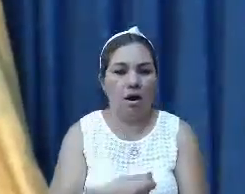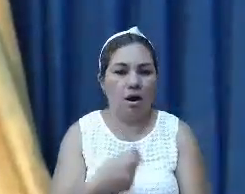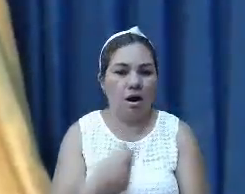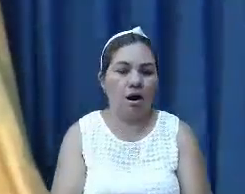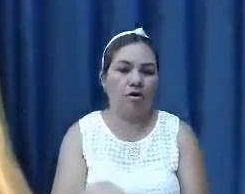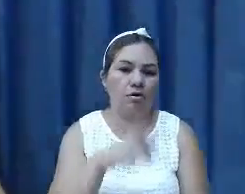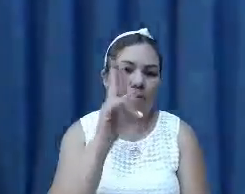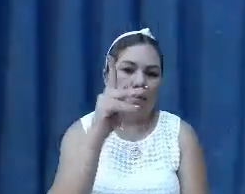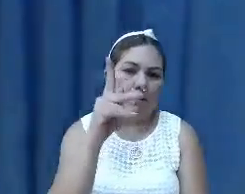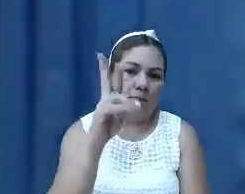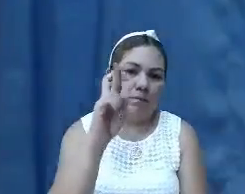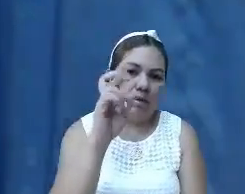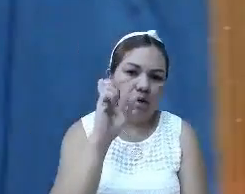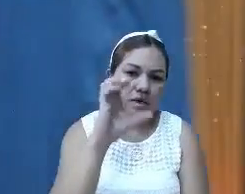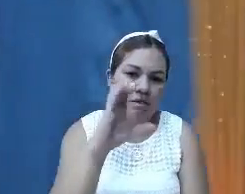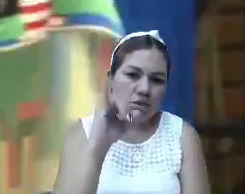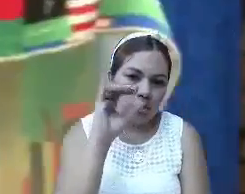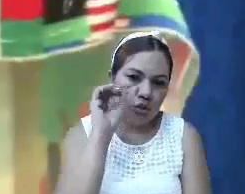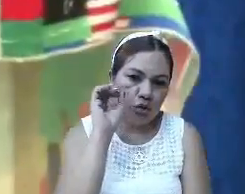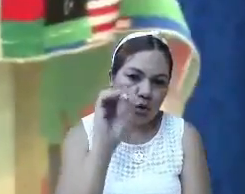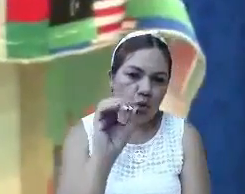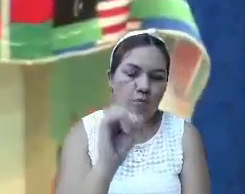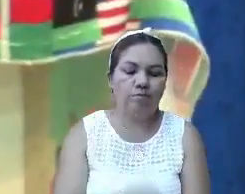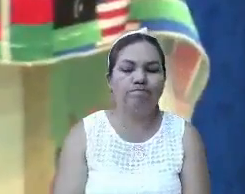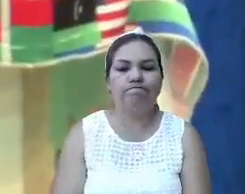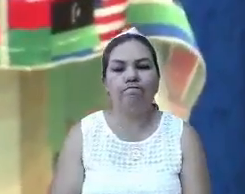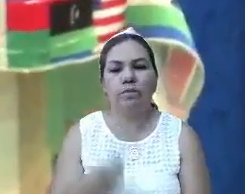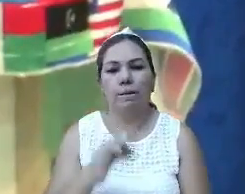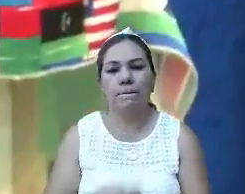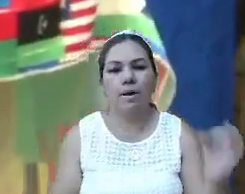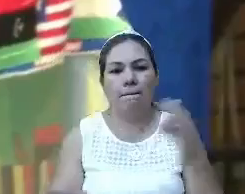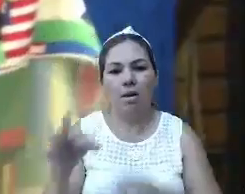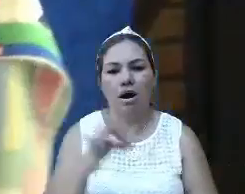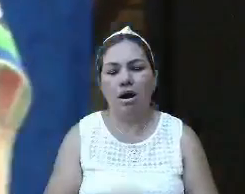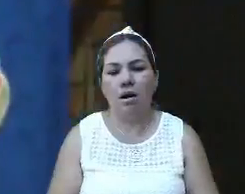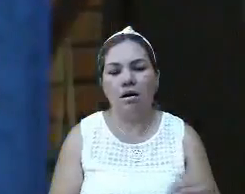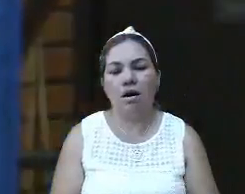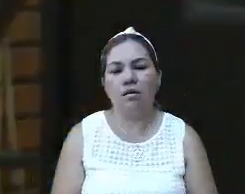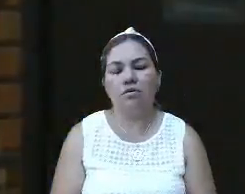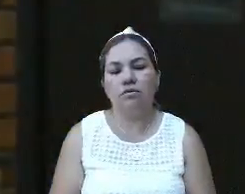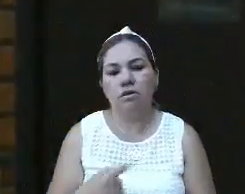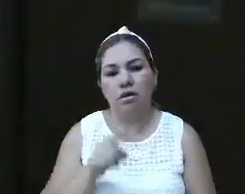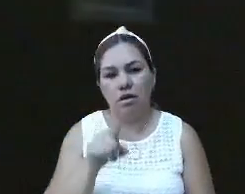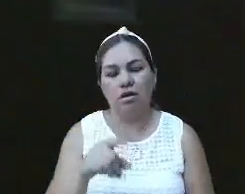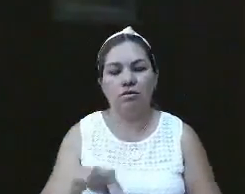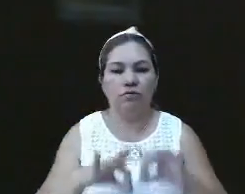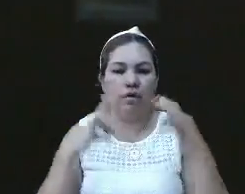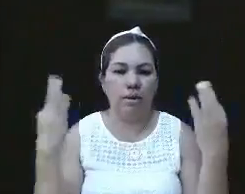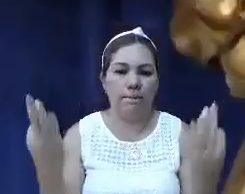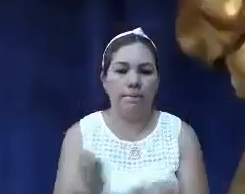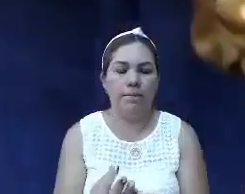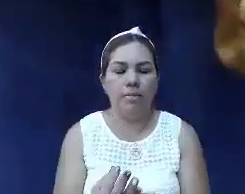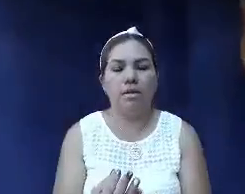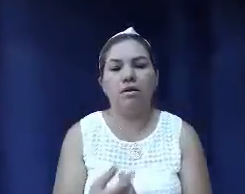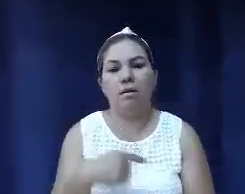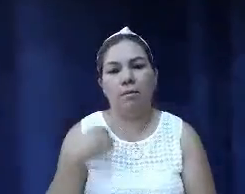vírgenes prudentes estaban preparadas, ellas y su familia, para ir con el esposo. ¿Por qué? Porque ellas tomaron